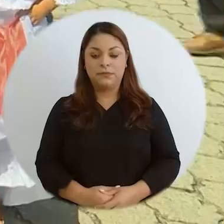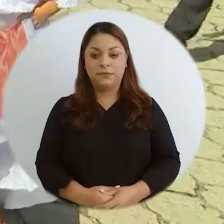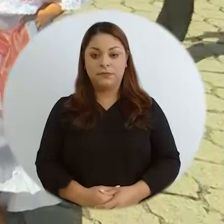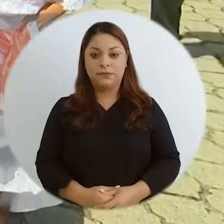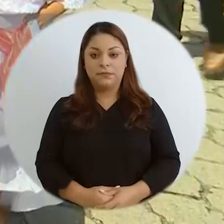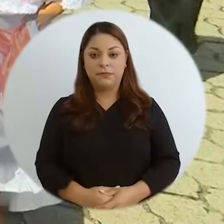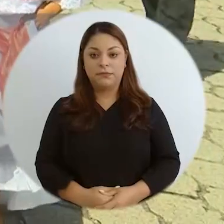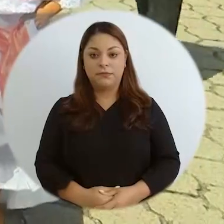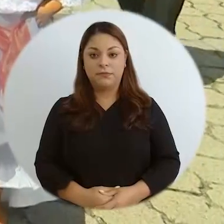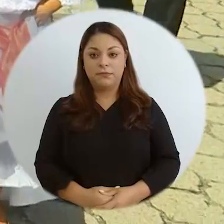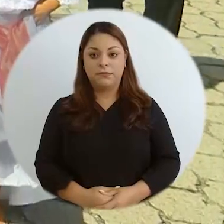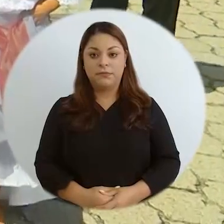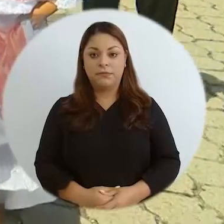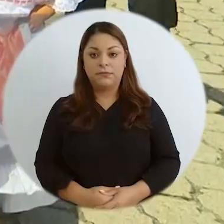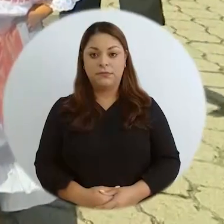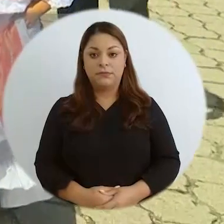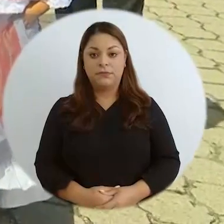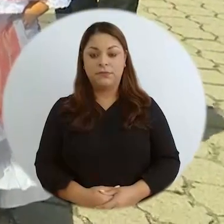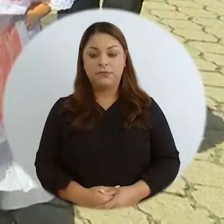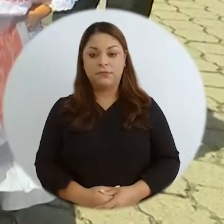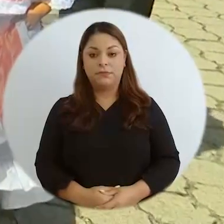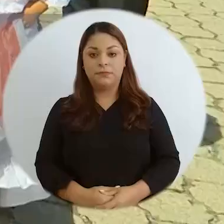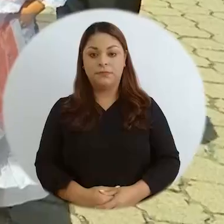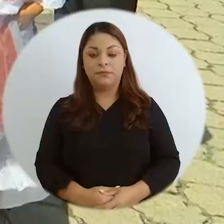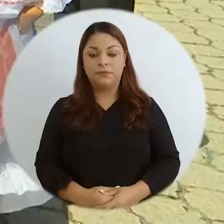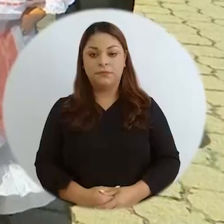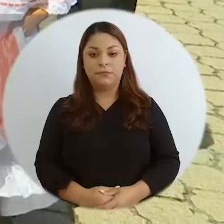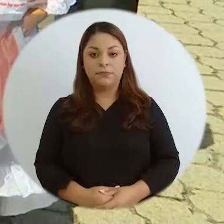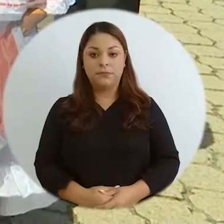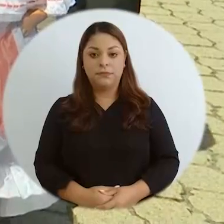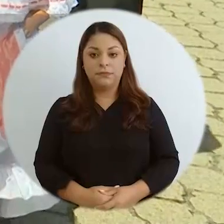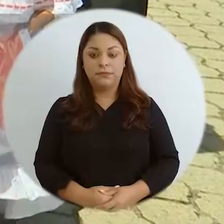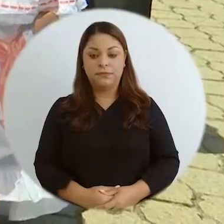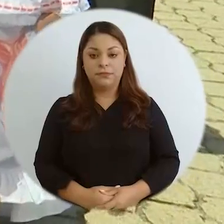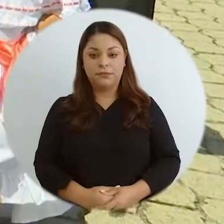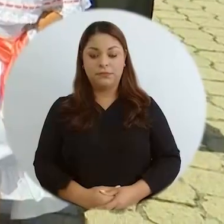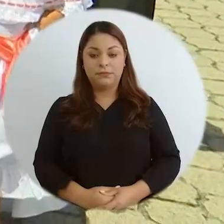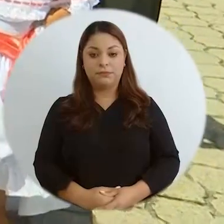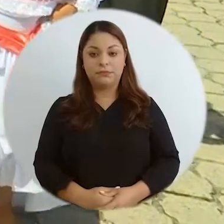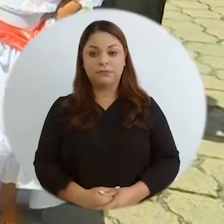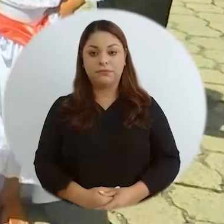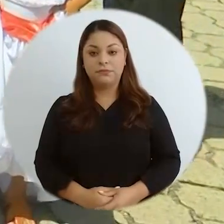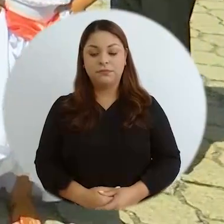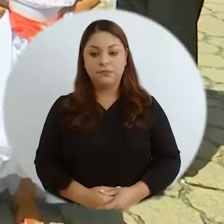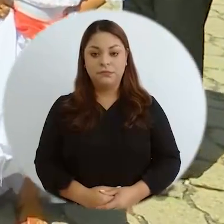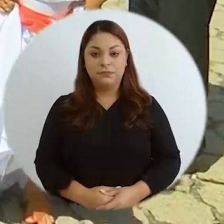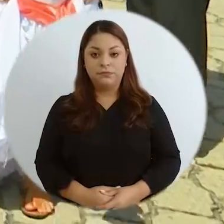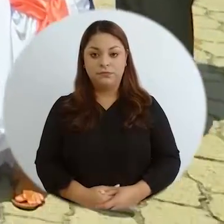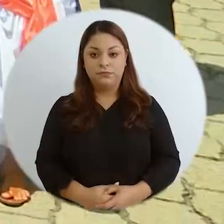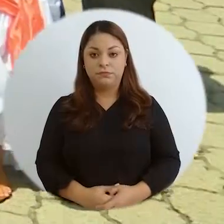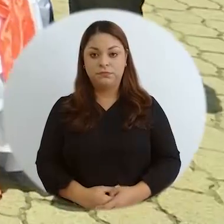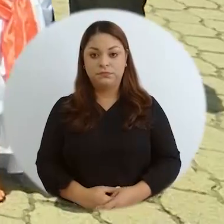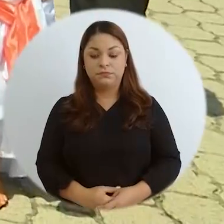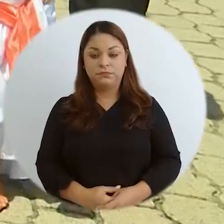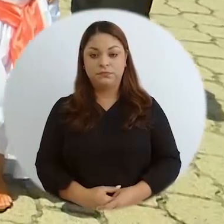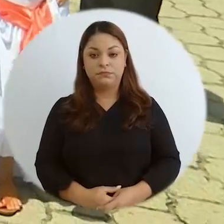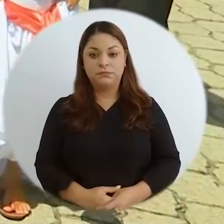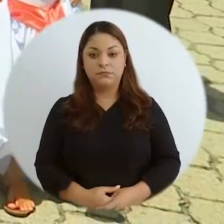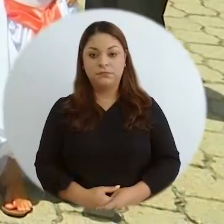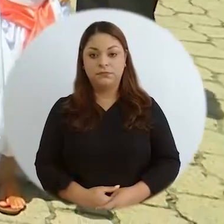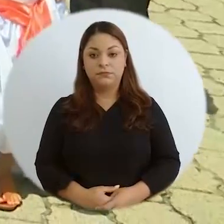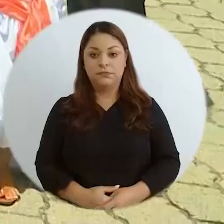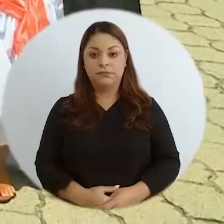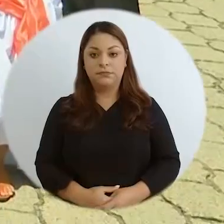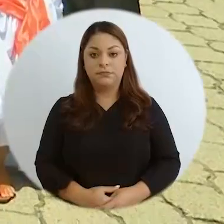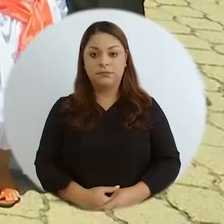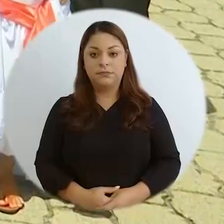va descendiendo poco a poco. Eso sí, un elemento importante a considerar es que para el mes de febrero y marzo, los comentarios